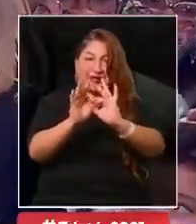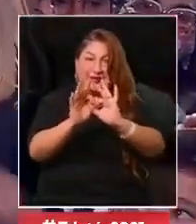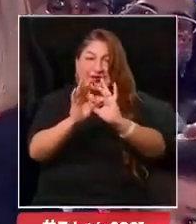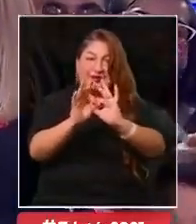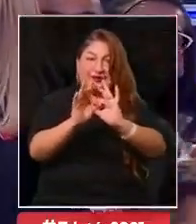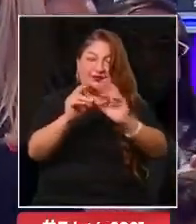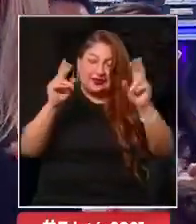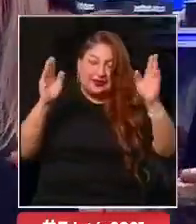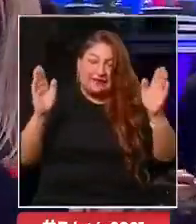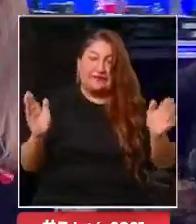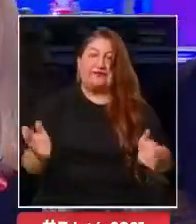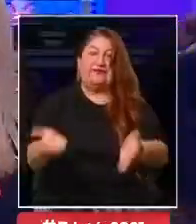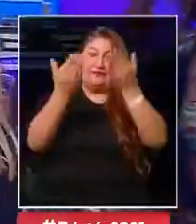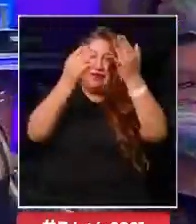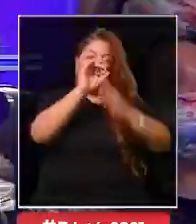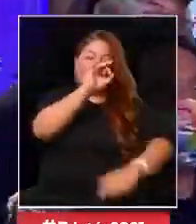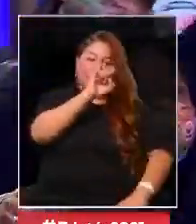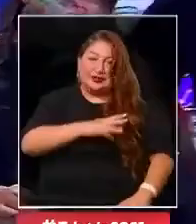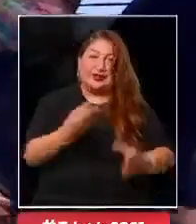vamos chilenos